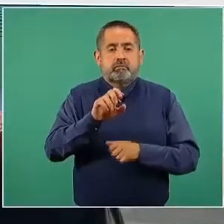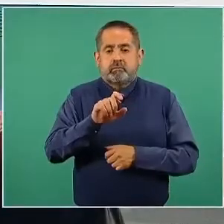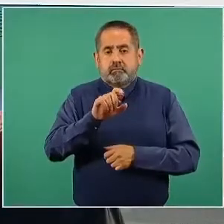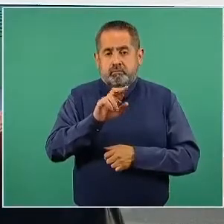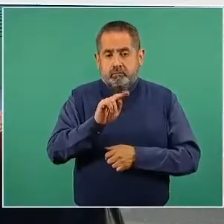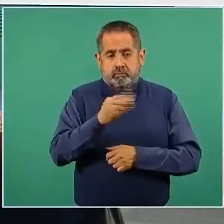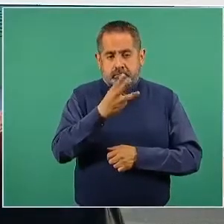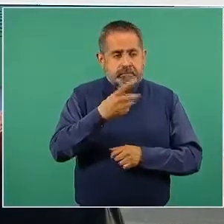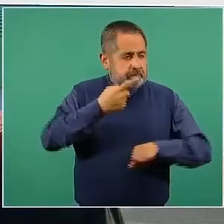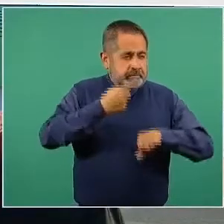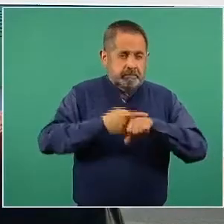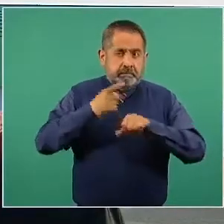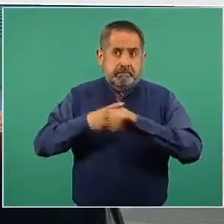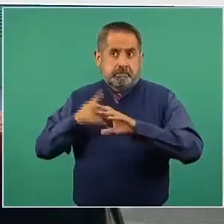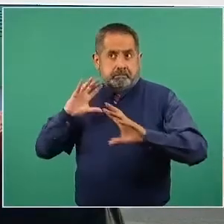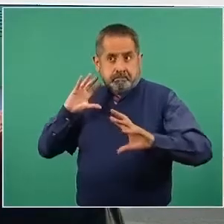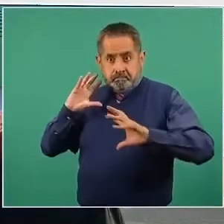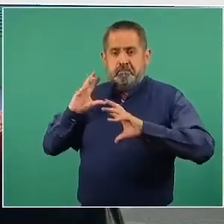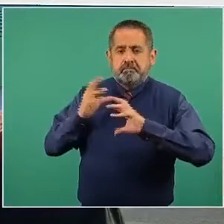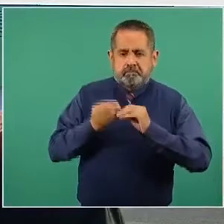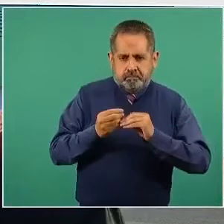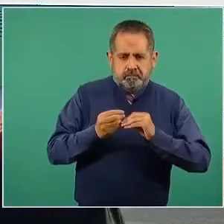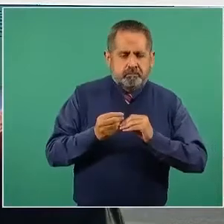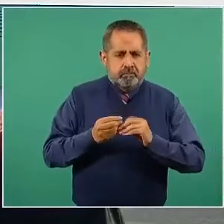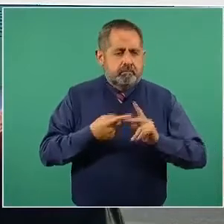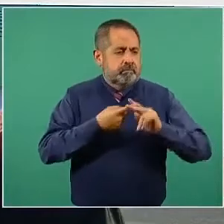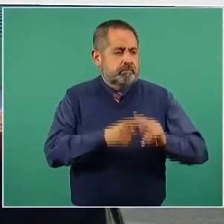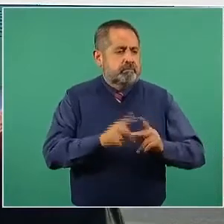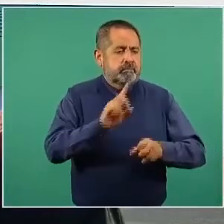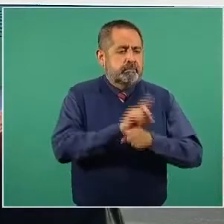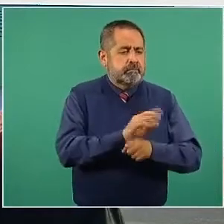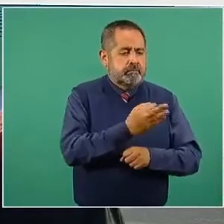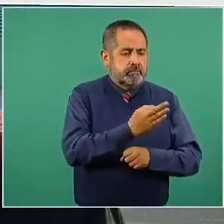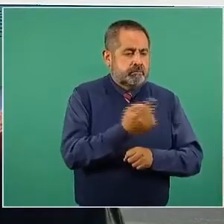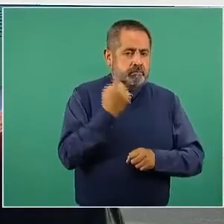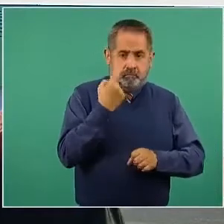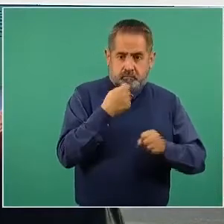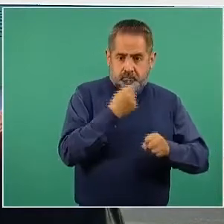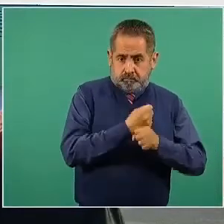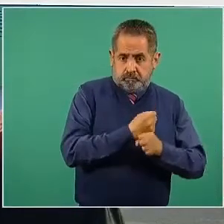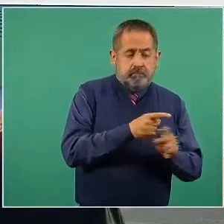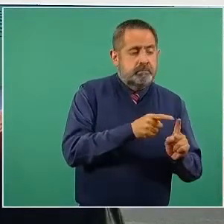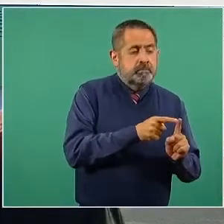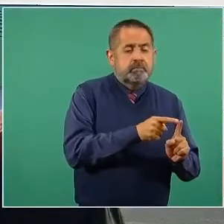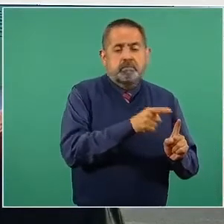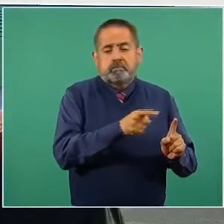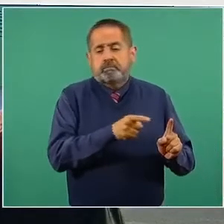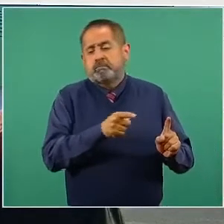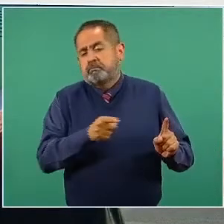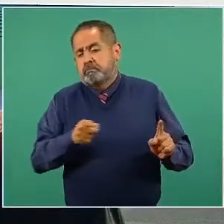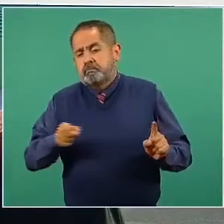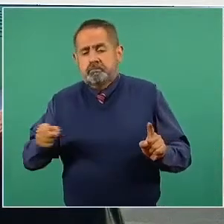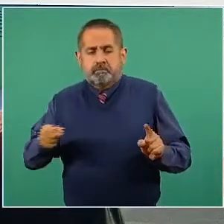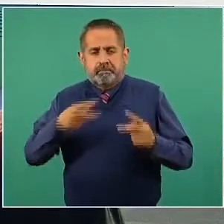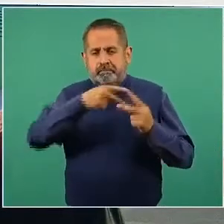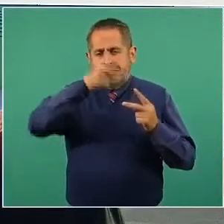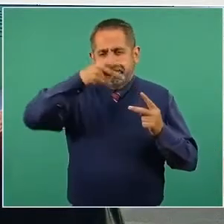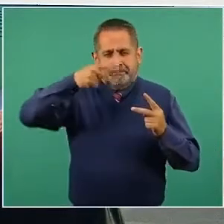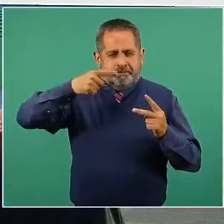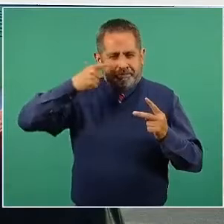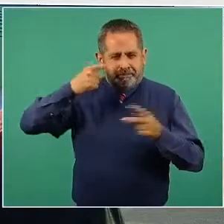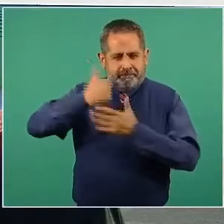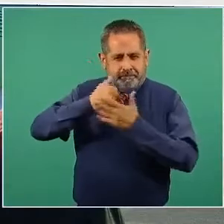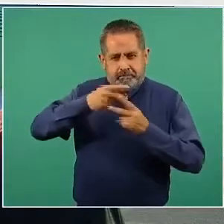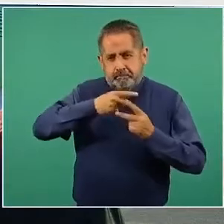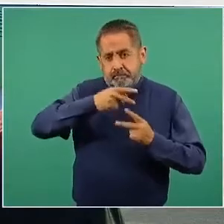2.568.783 casos estimados que se distribuyen desde el mes de febrero del año pasado en esta curva de color azul que vemos